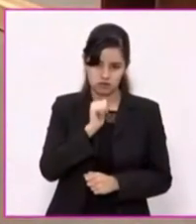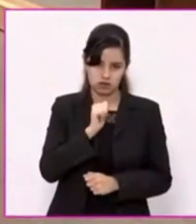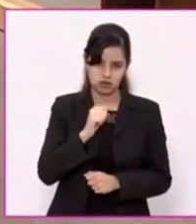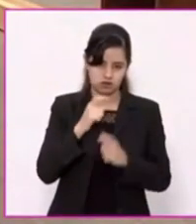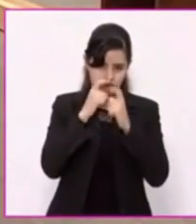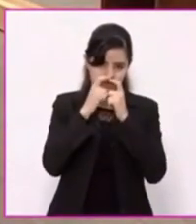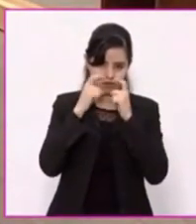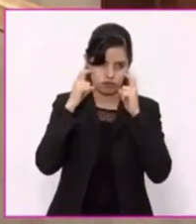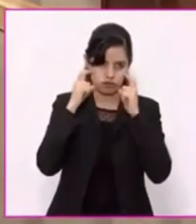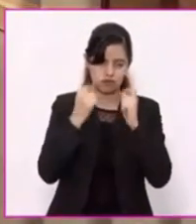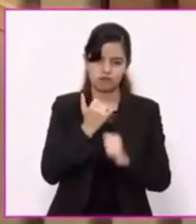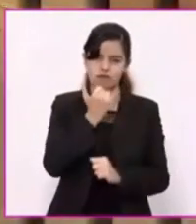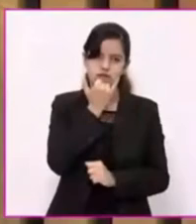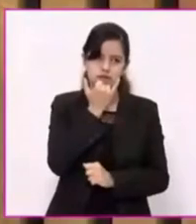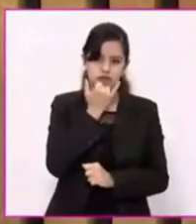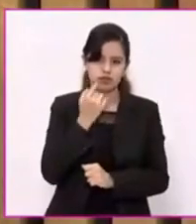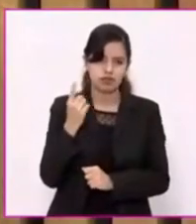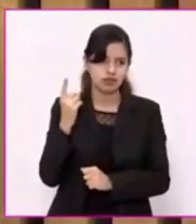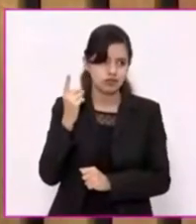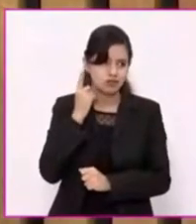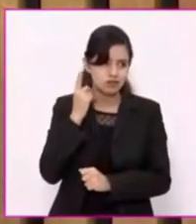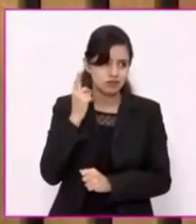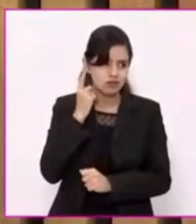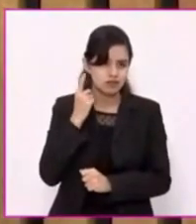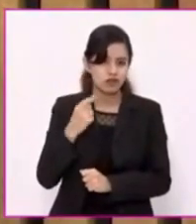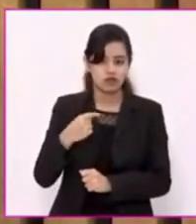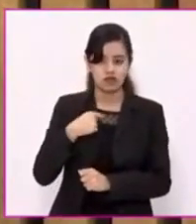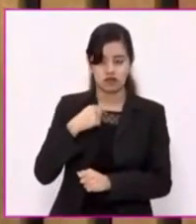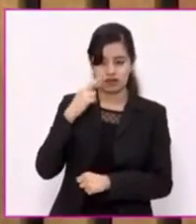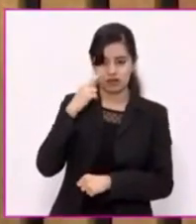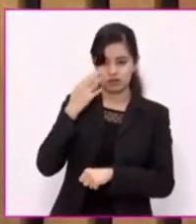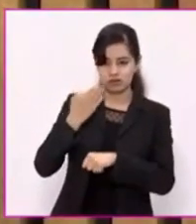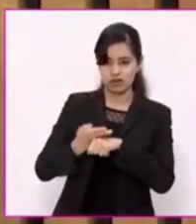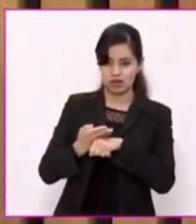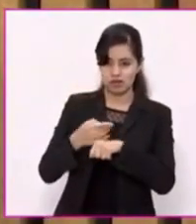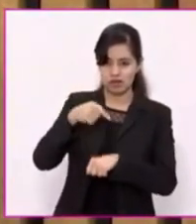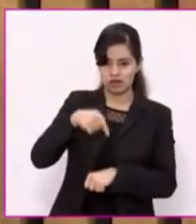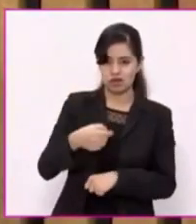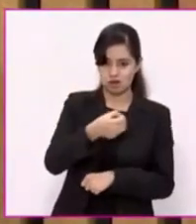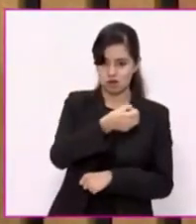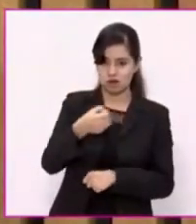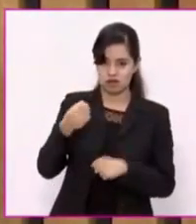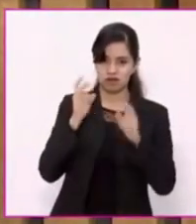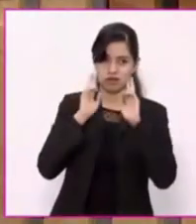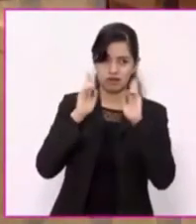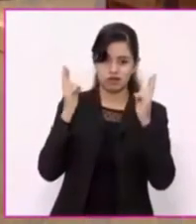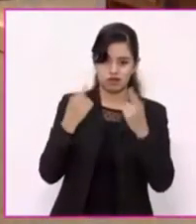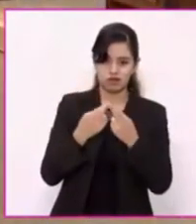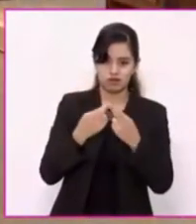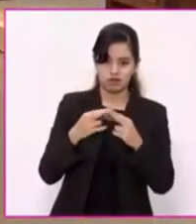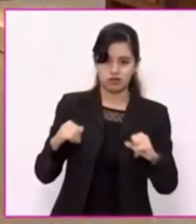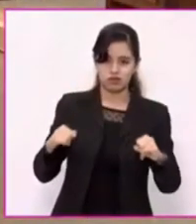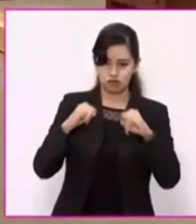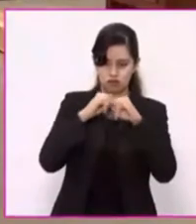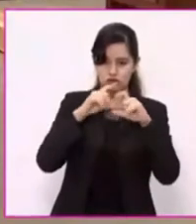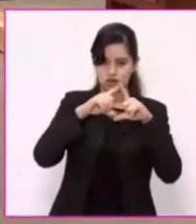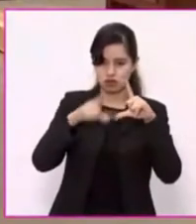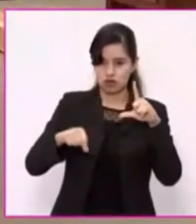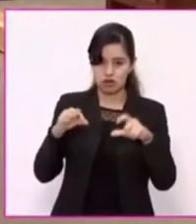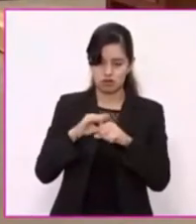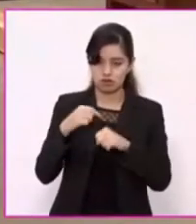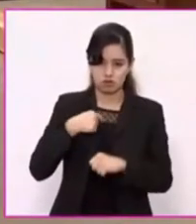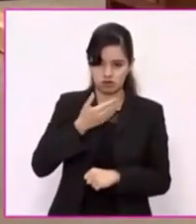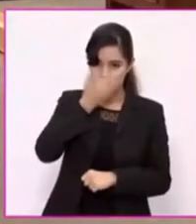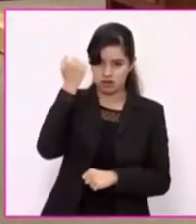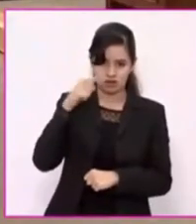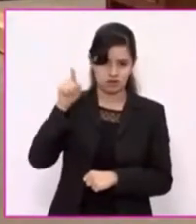el cubrebocas. Discúlpeme, diputado, yo soy el responsable de mantener el orden en esta sesión, en el Instituto Nacional Electoral. No sé qué ocurre en la Cámara